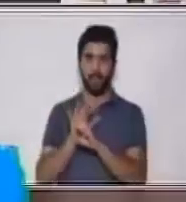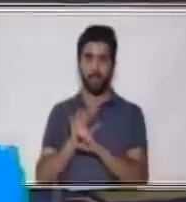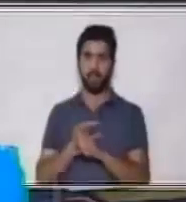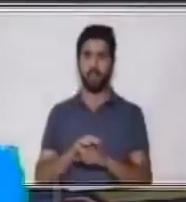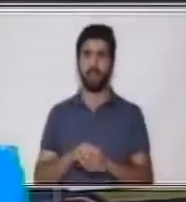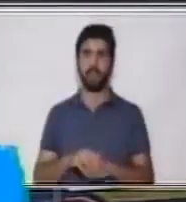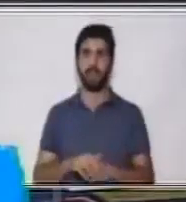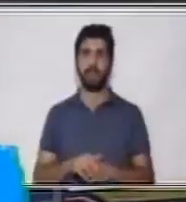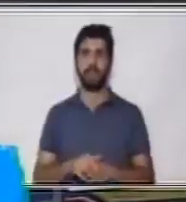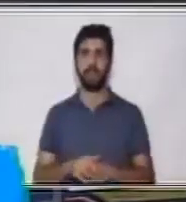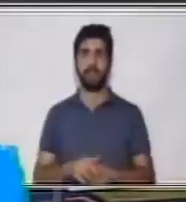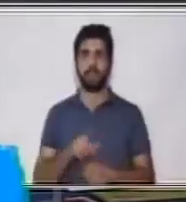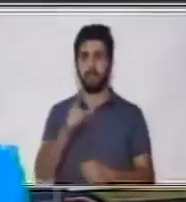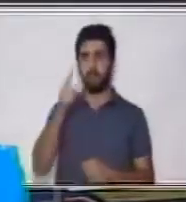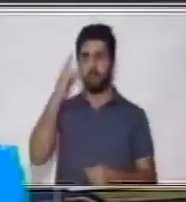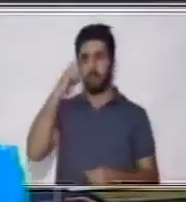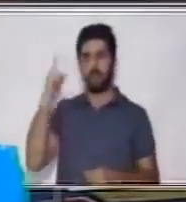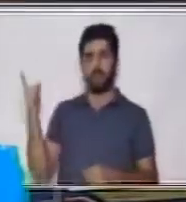repollo,